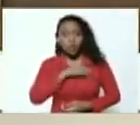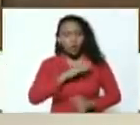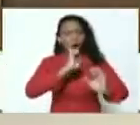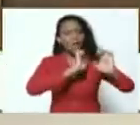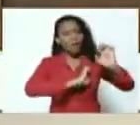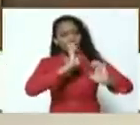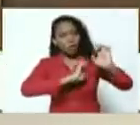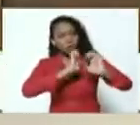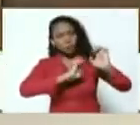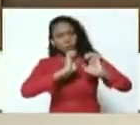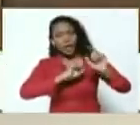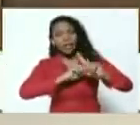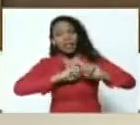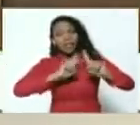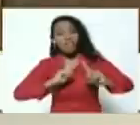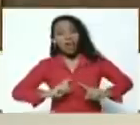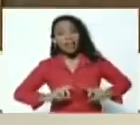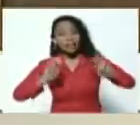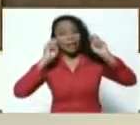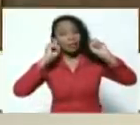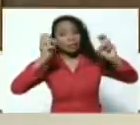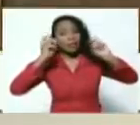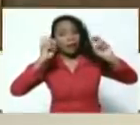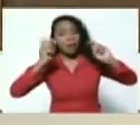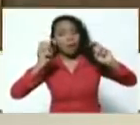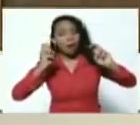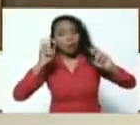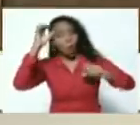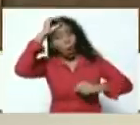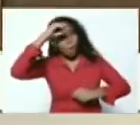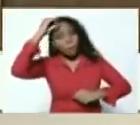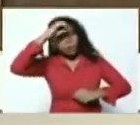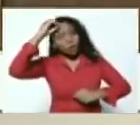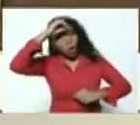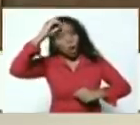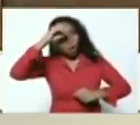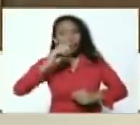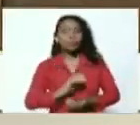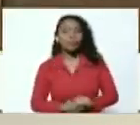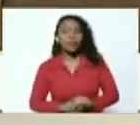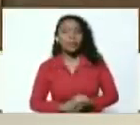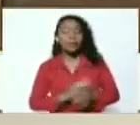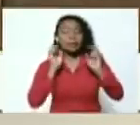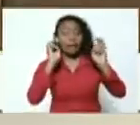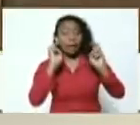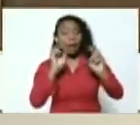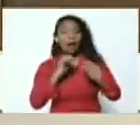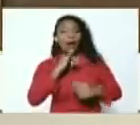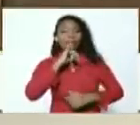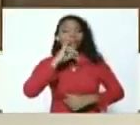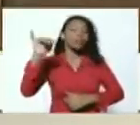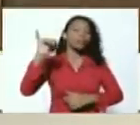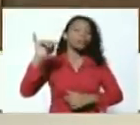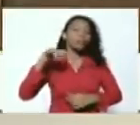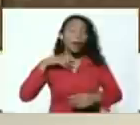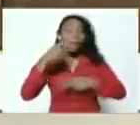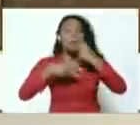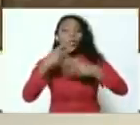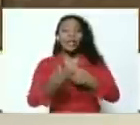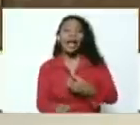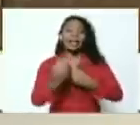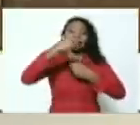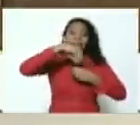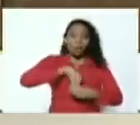bueno, diversos aspectos, ¿no? Aspectos que han sido denunciados de la Comisión de Política